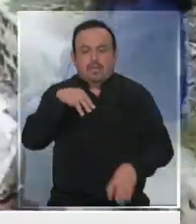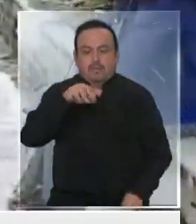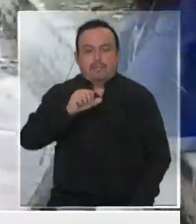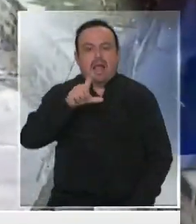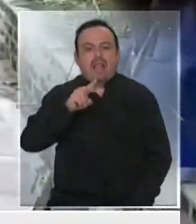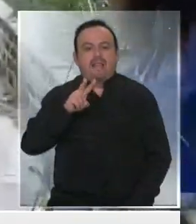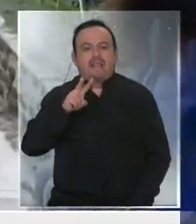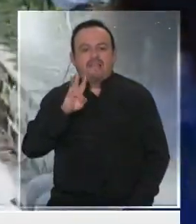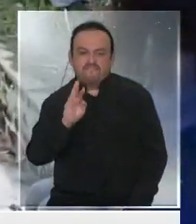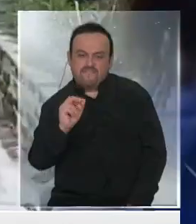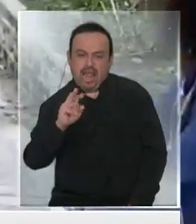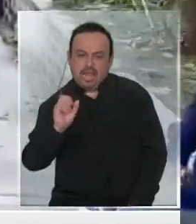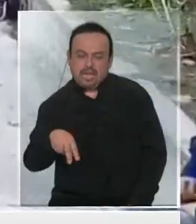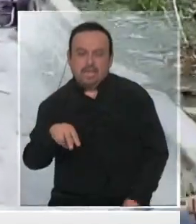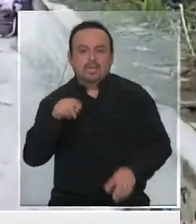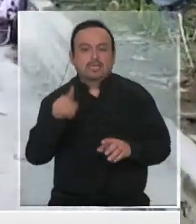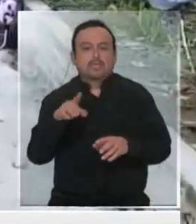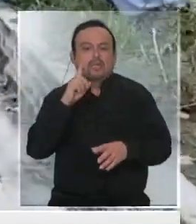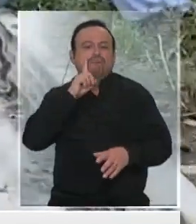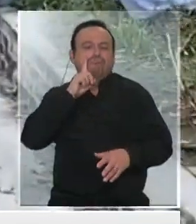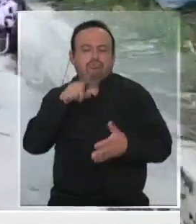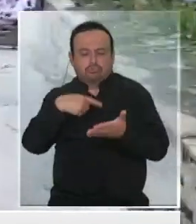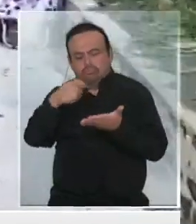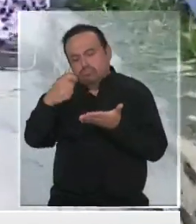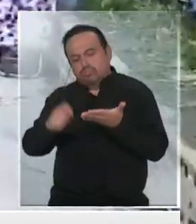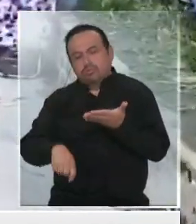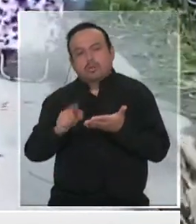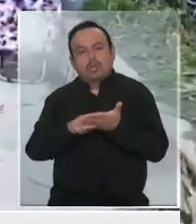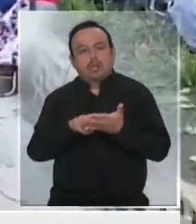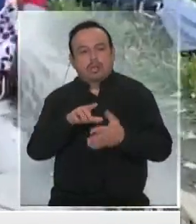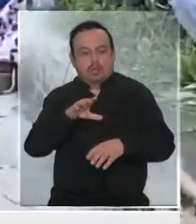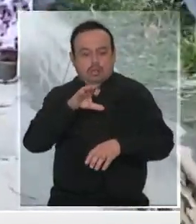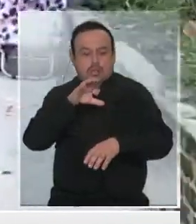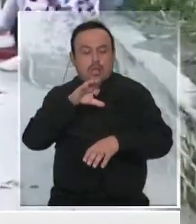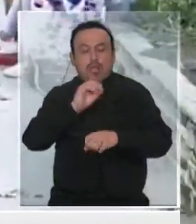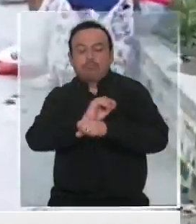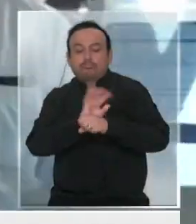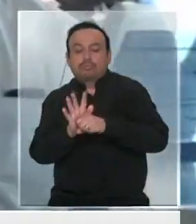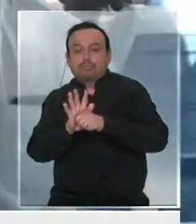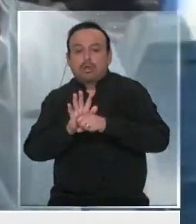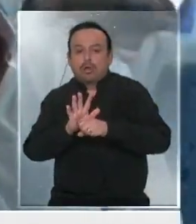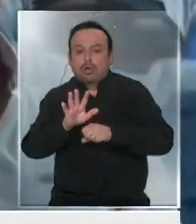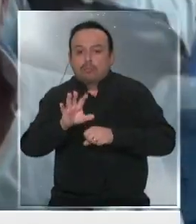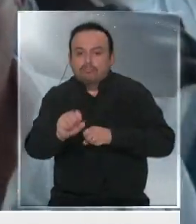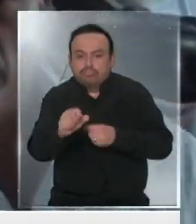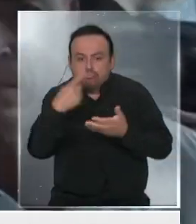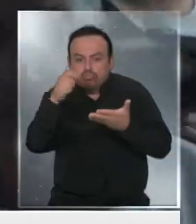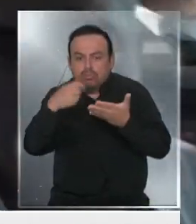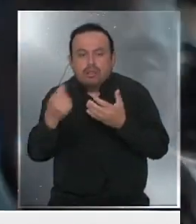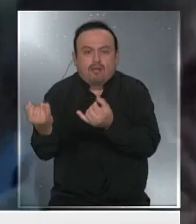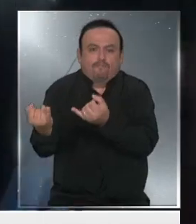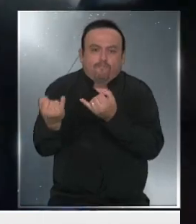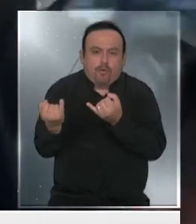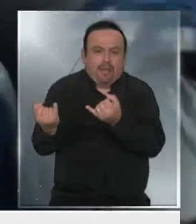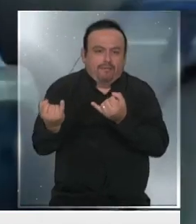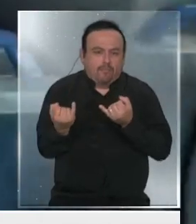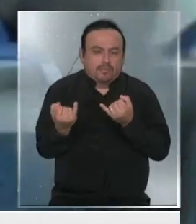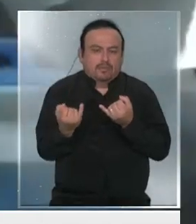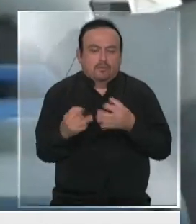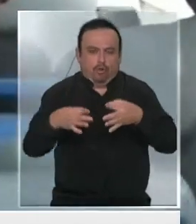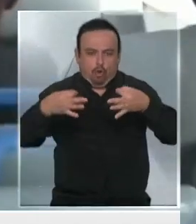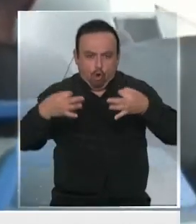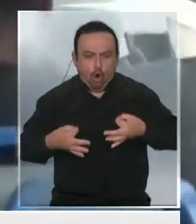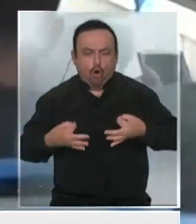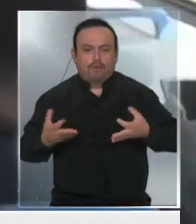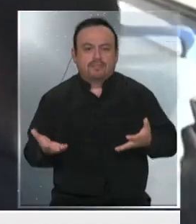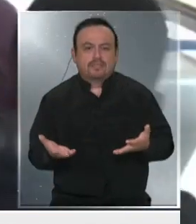que tienen justamente los diagnósticos del coronavirus, nos vayan dando la información oficial.